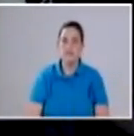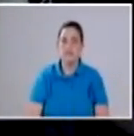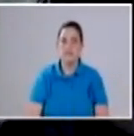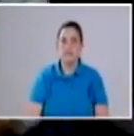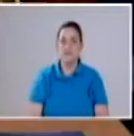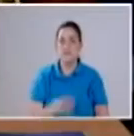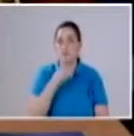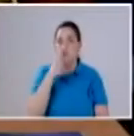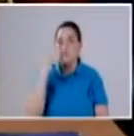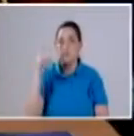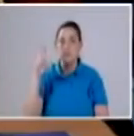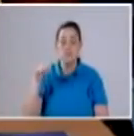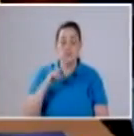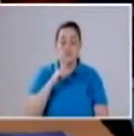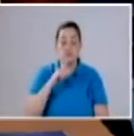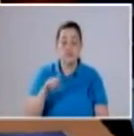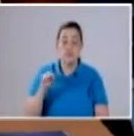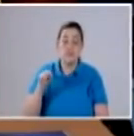Dios no dijo si me agradan.